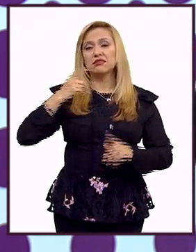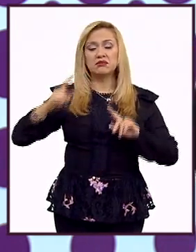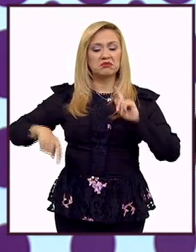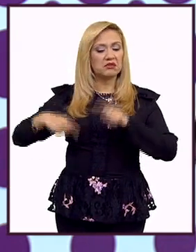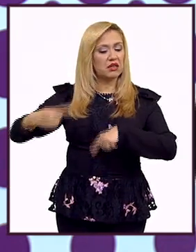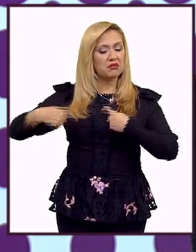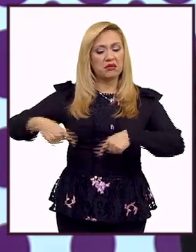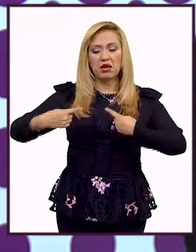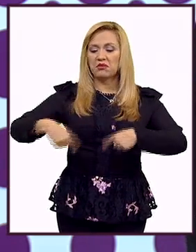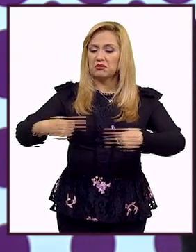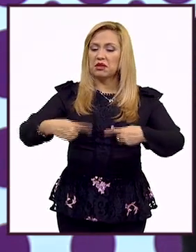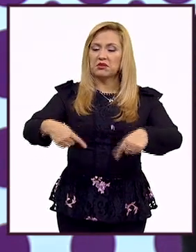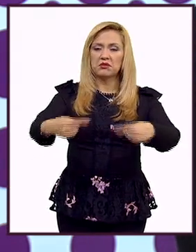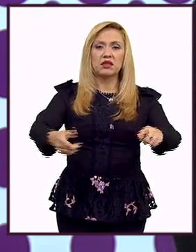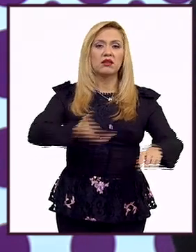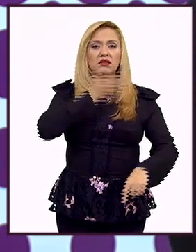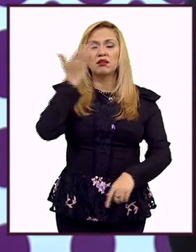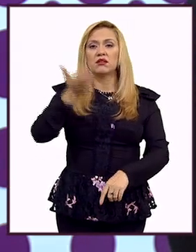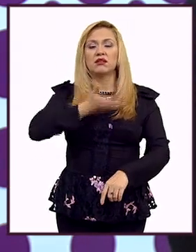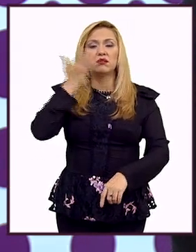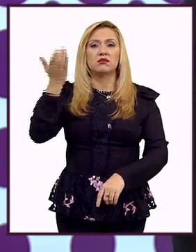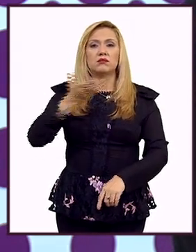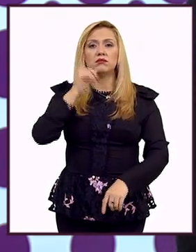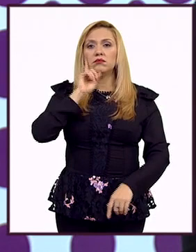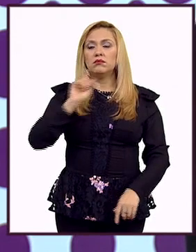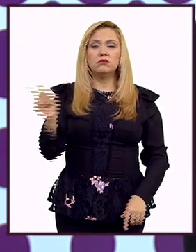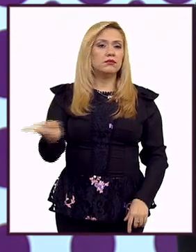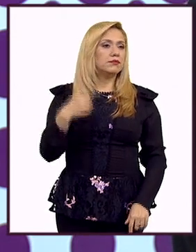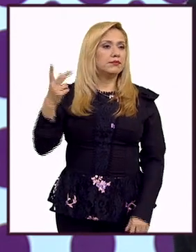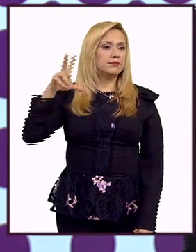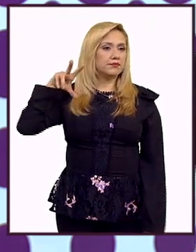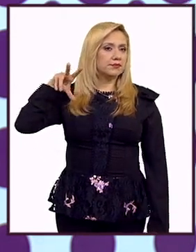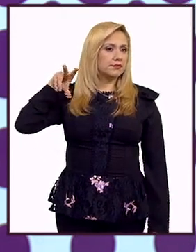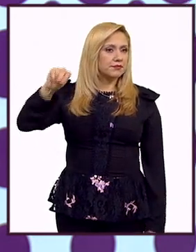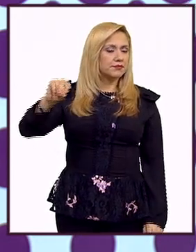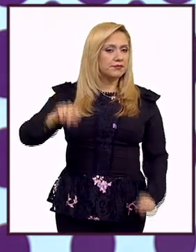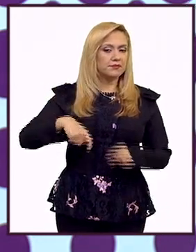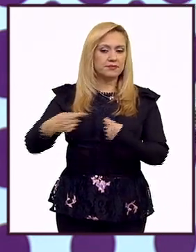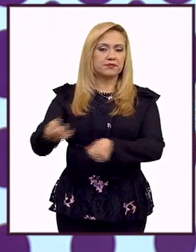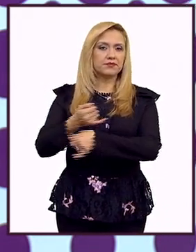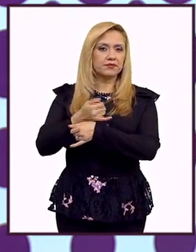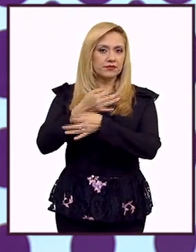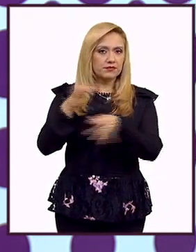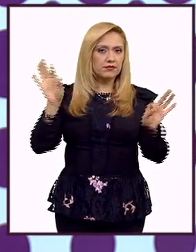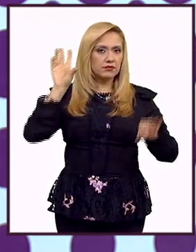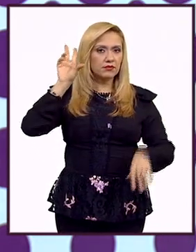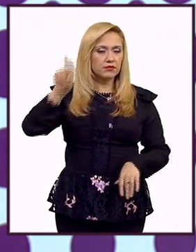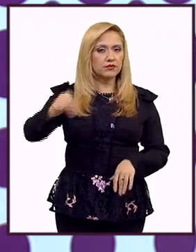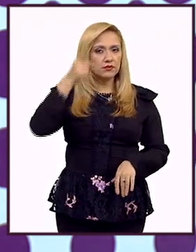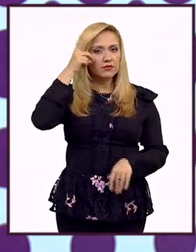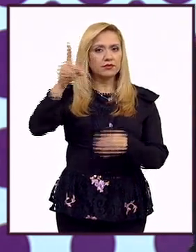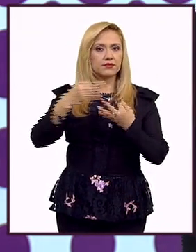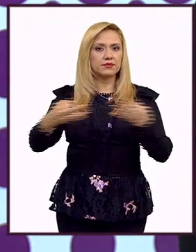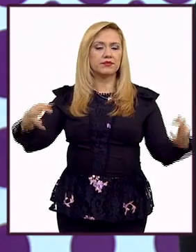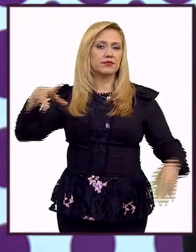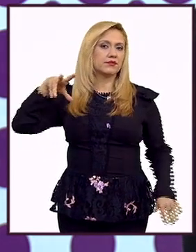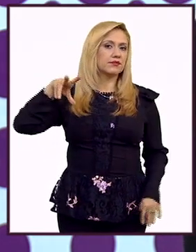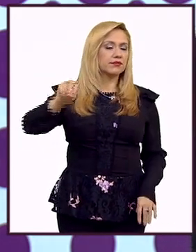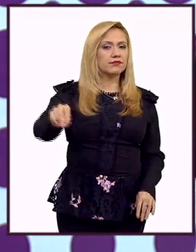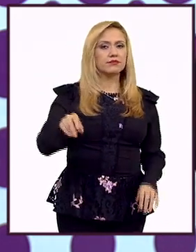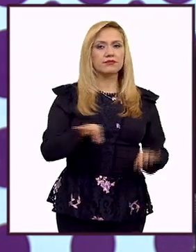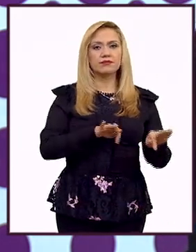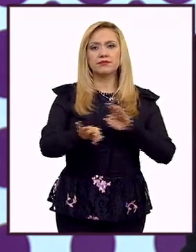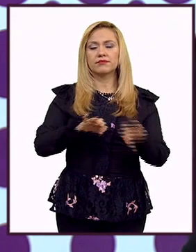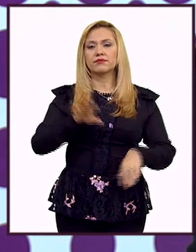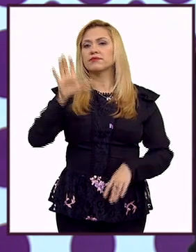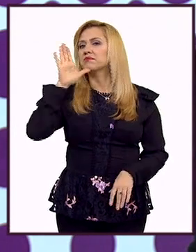reproducen esquemas que no permiten que las mujeres no accedan a la información, no accedan a las tierras, no accedan a sus derechos económicos, no